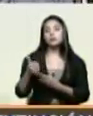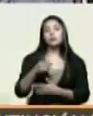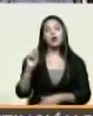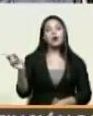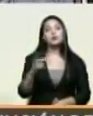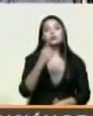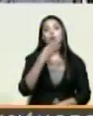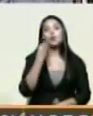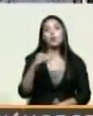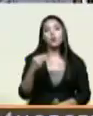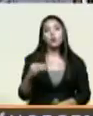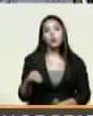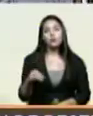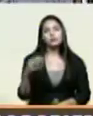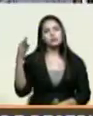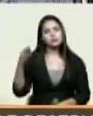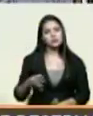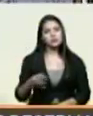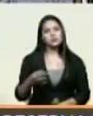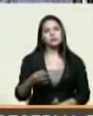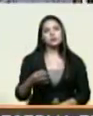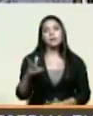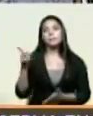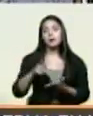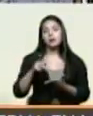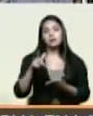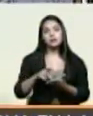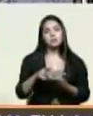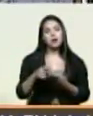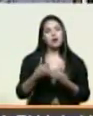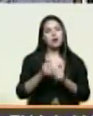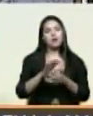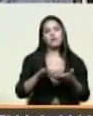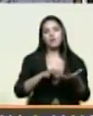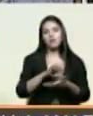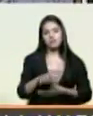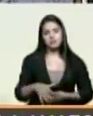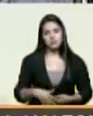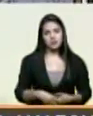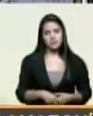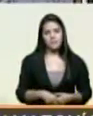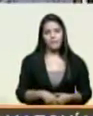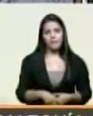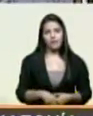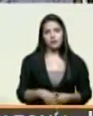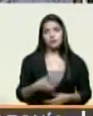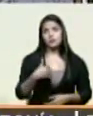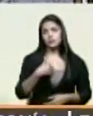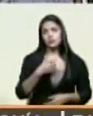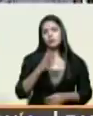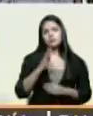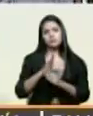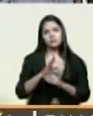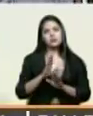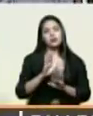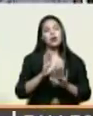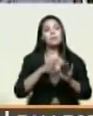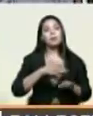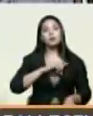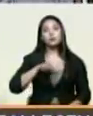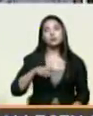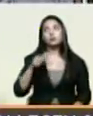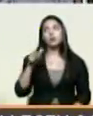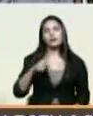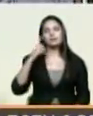jóvenes que de alguna u otra manera han participado en la violencia. Y yo quiero detenerme para que nosotros aquí hagamos